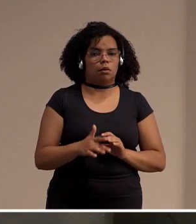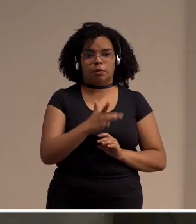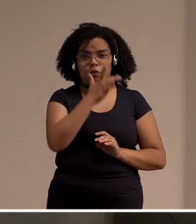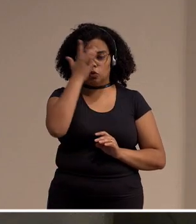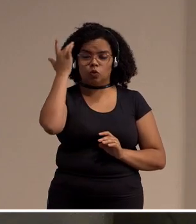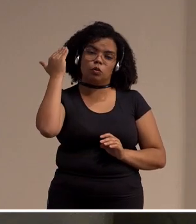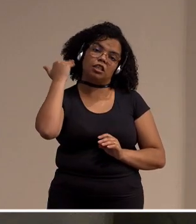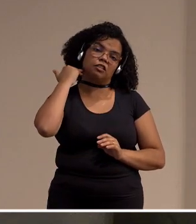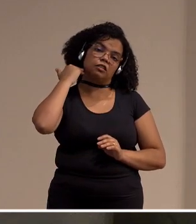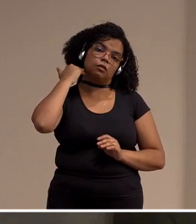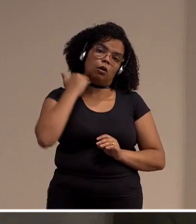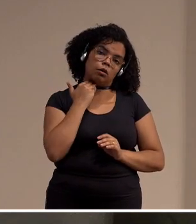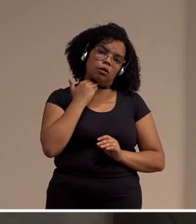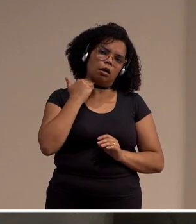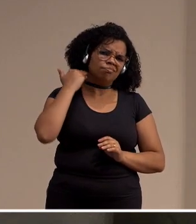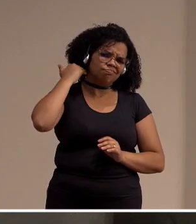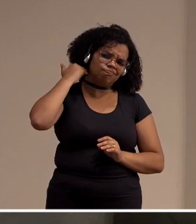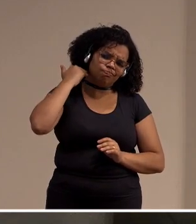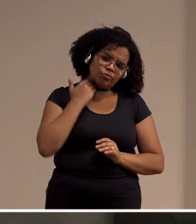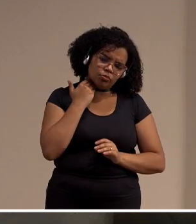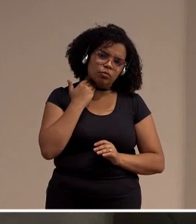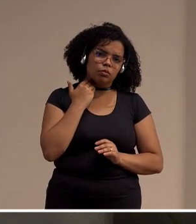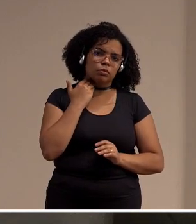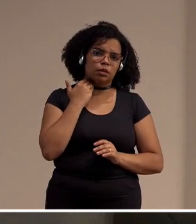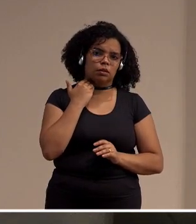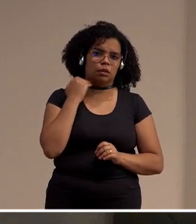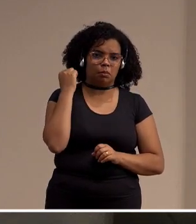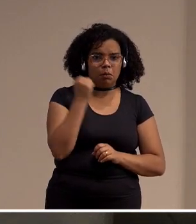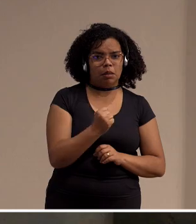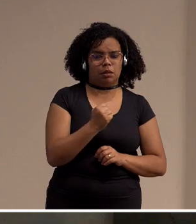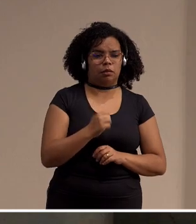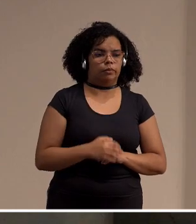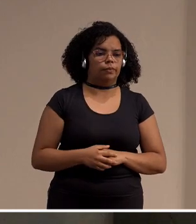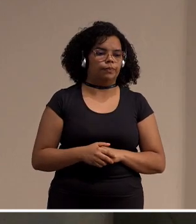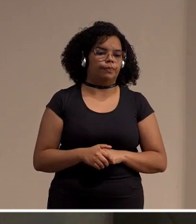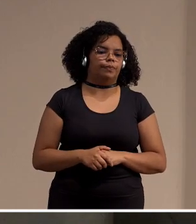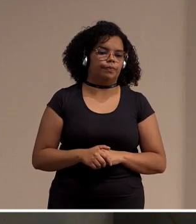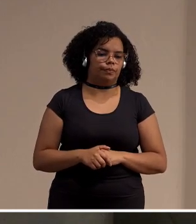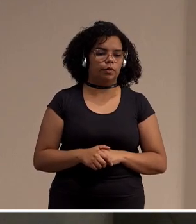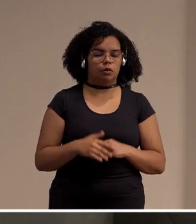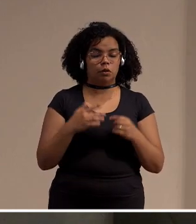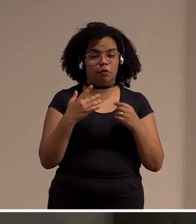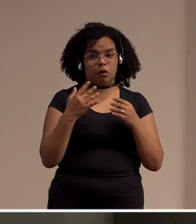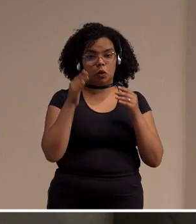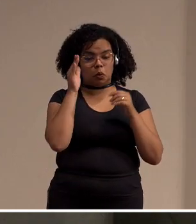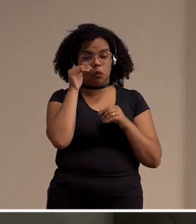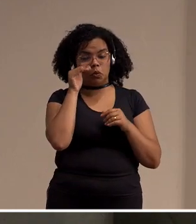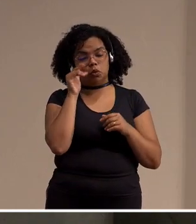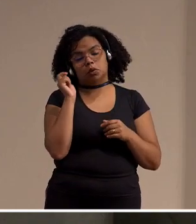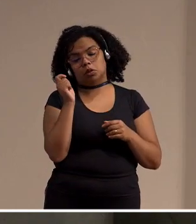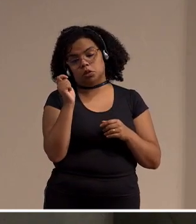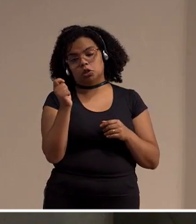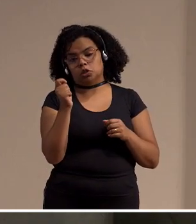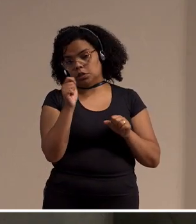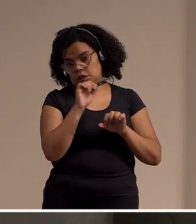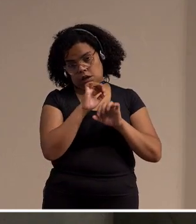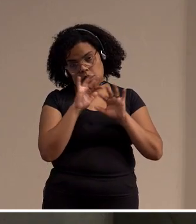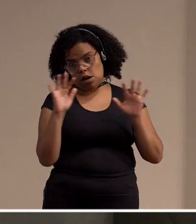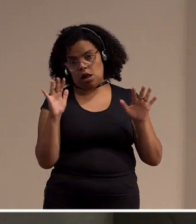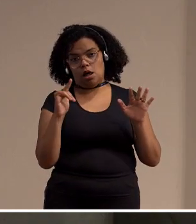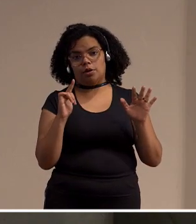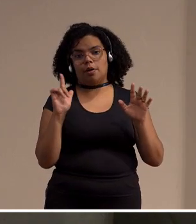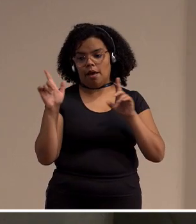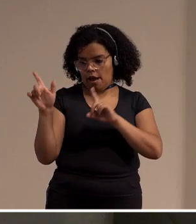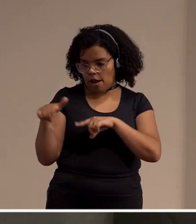vaca. Entonces yo estaba curioso, y bueno, siendo también Argentina un país agroganadero, que Brasil también es, y no, eu